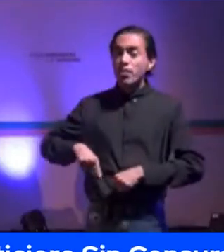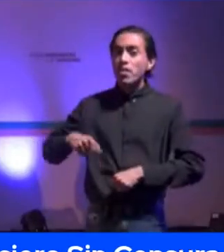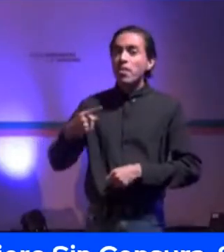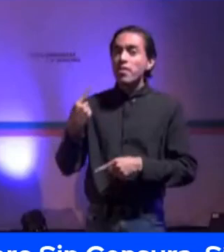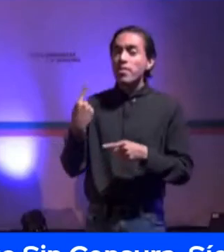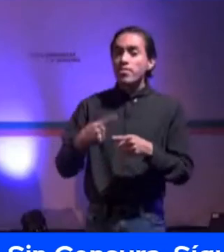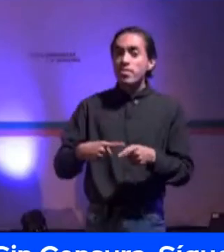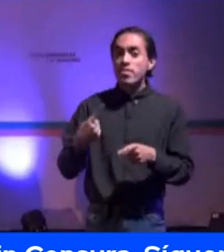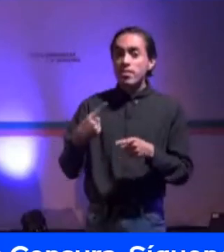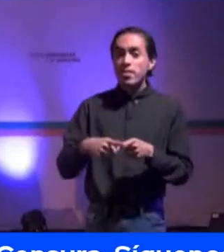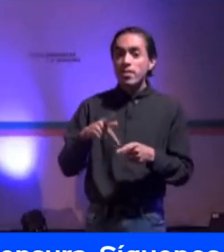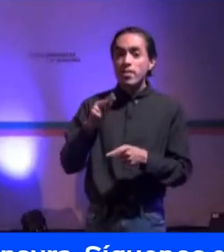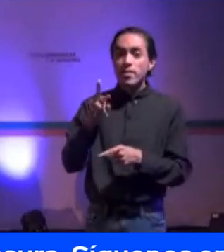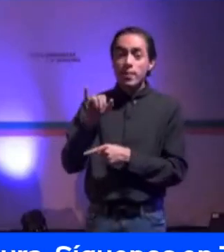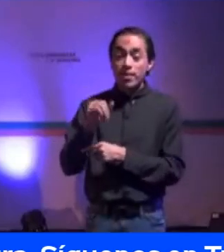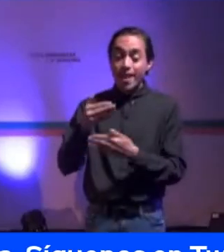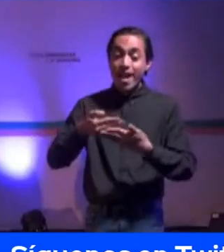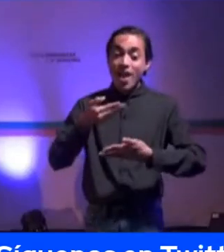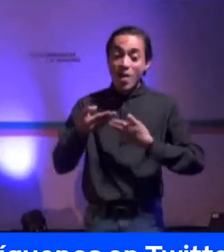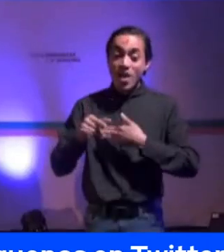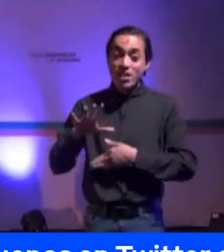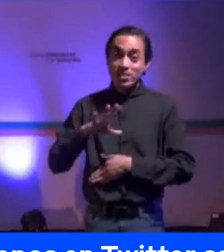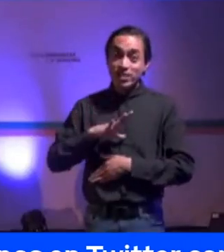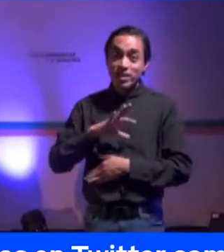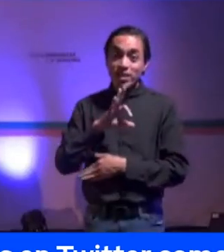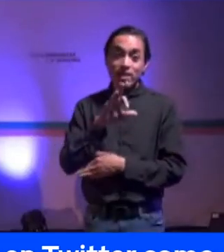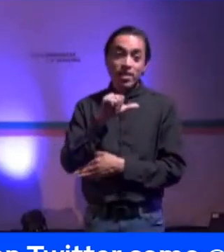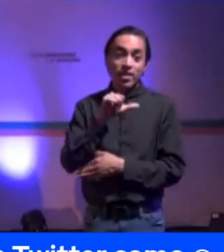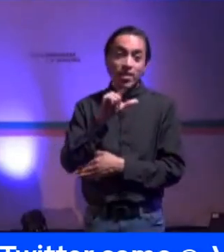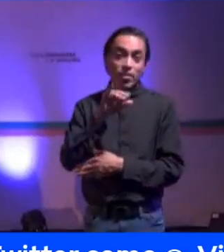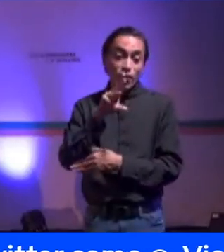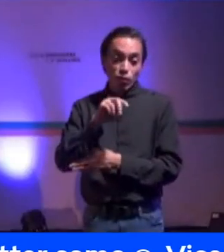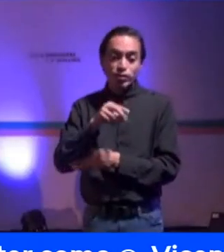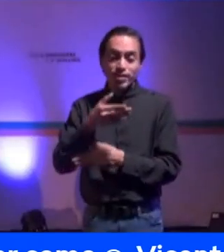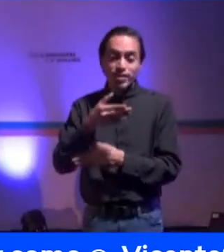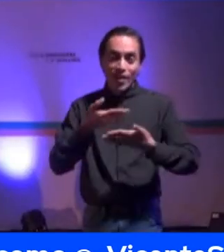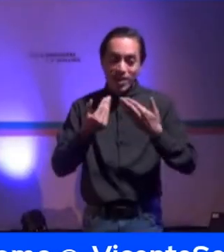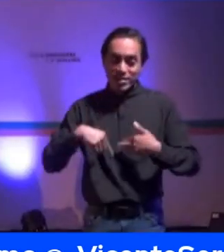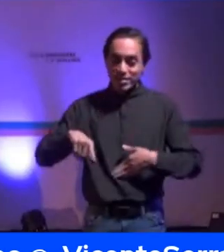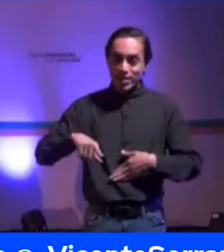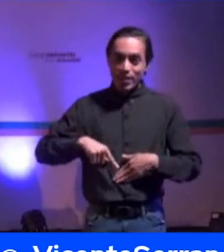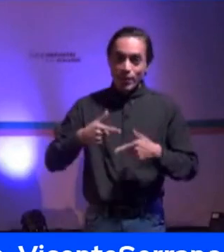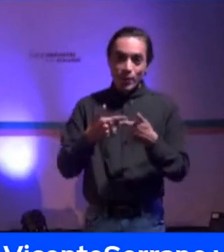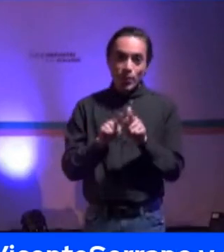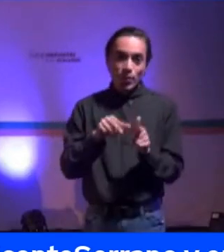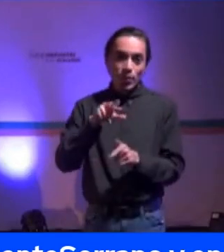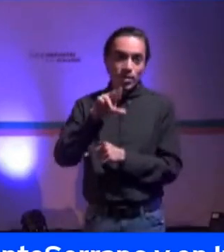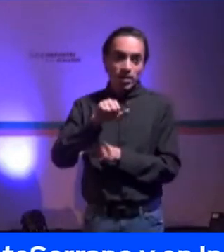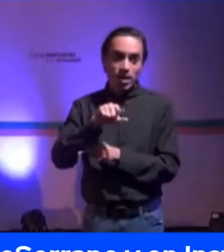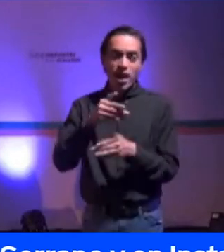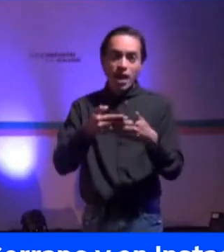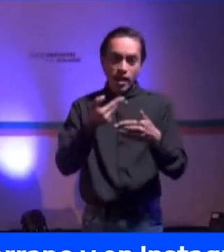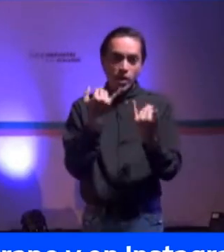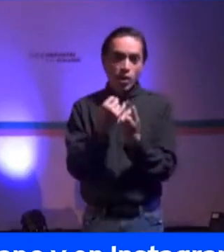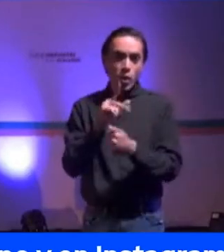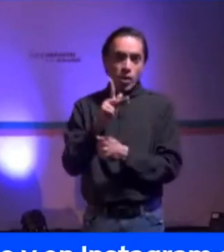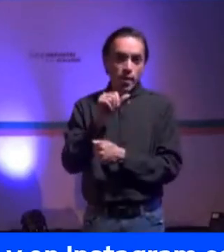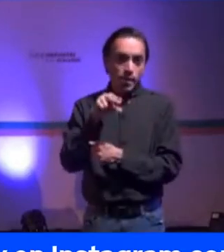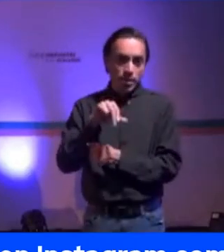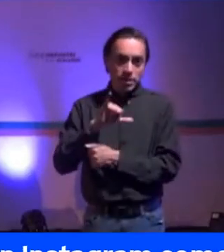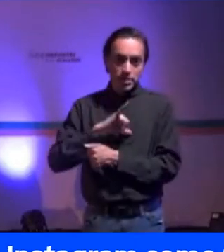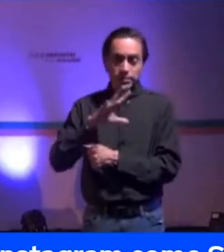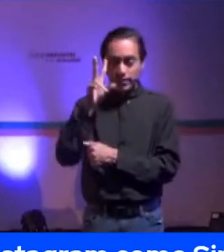Alfonso Durazo está gobernando por Morena. Y, sí, el PAN es cierto, y el